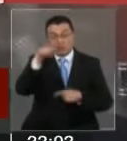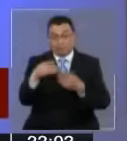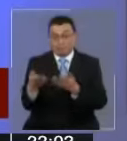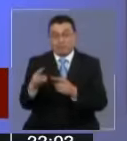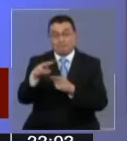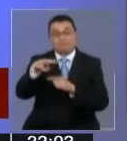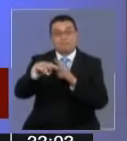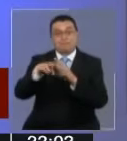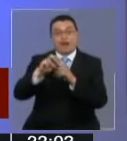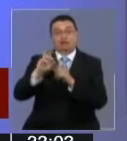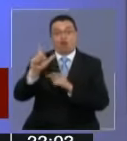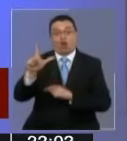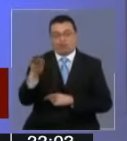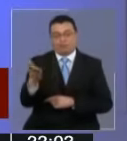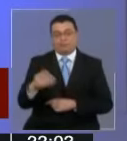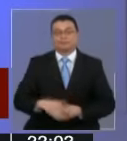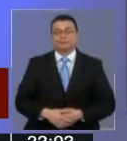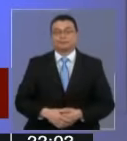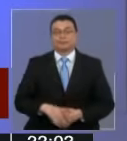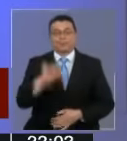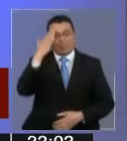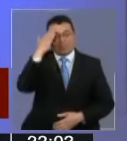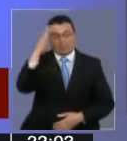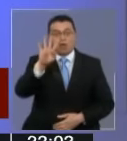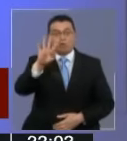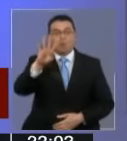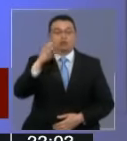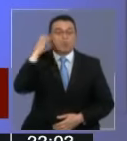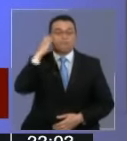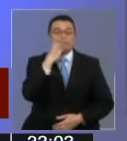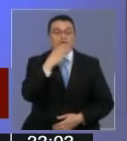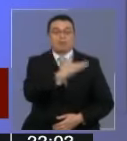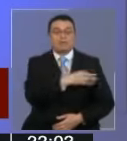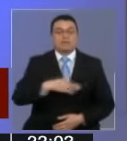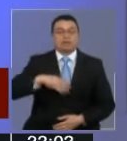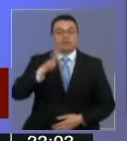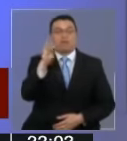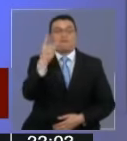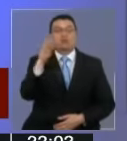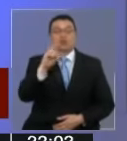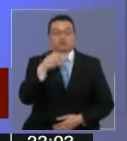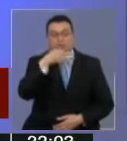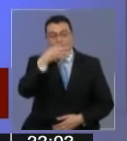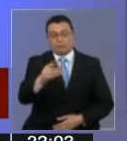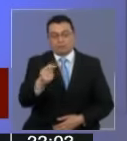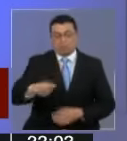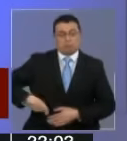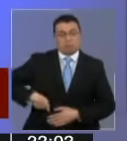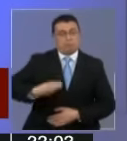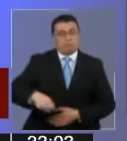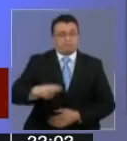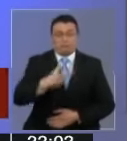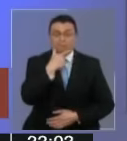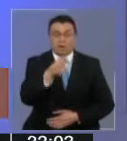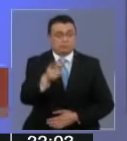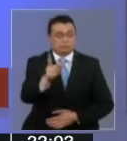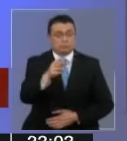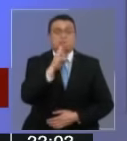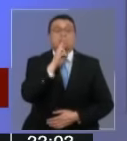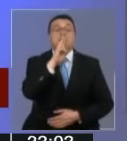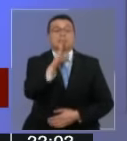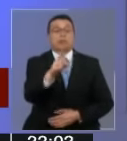Mayol. El día 4 de mayo, el ministro Burgos dijo que el gobierno no tenía la billetera fácil en